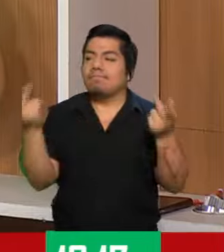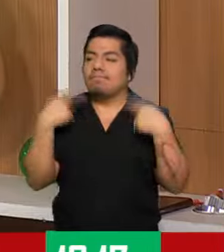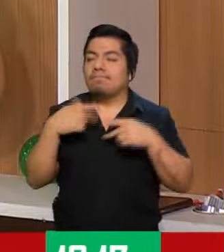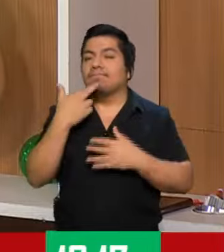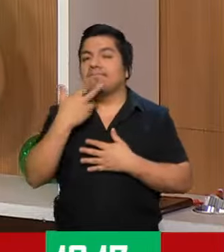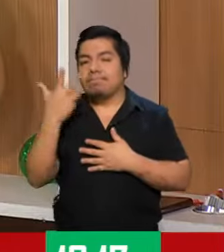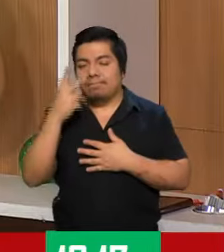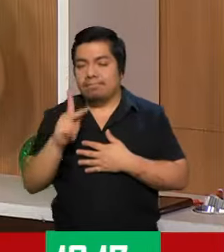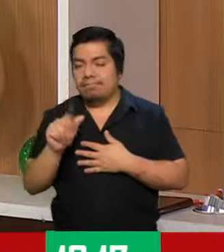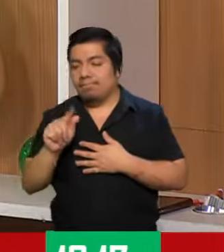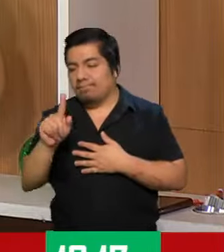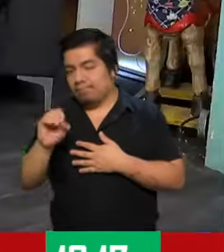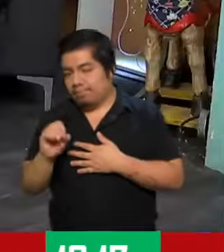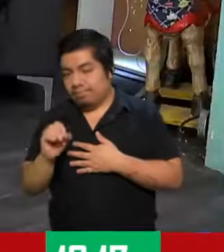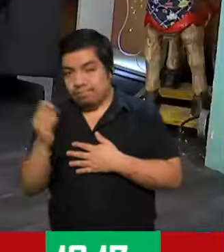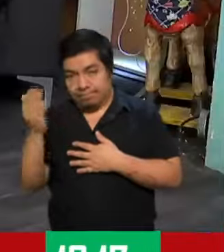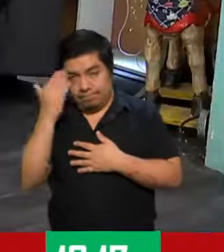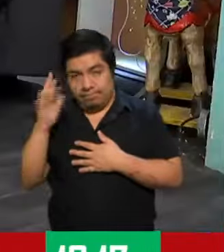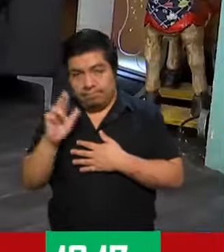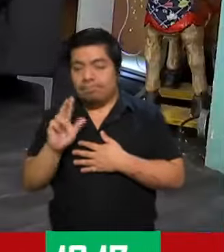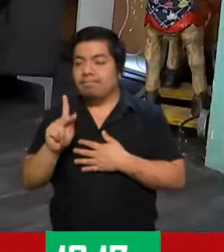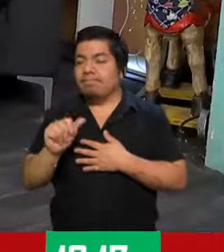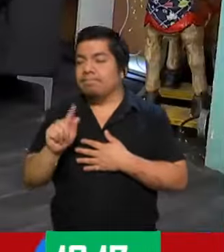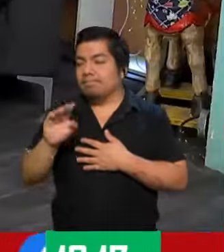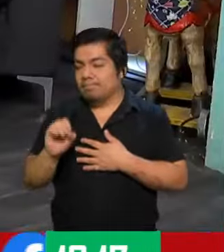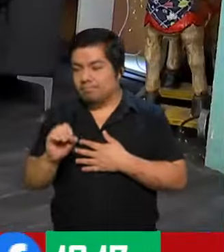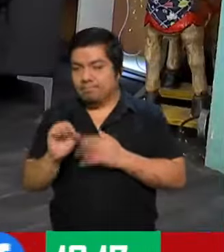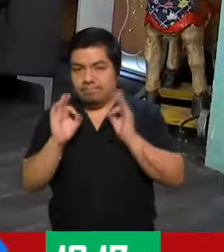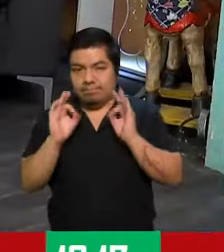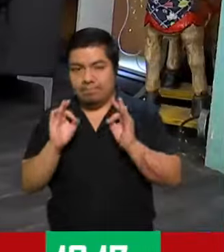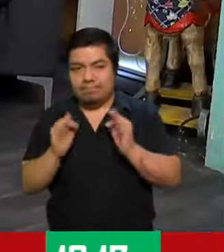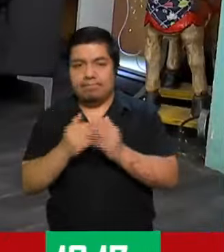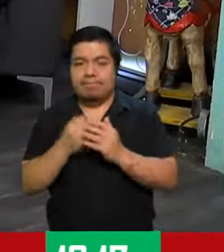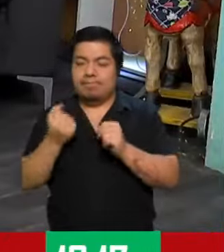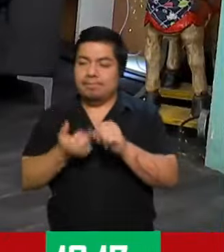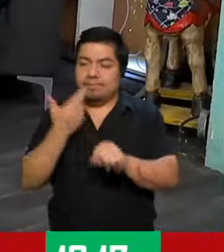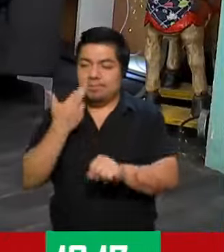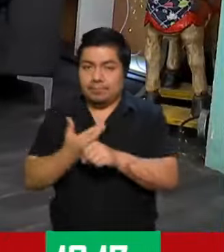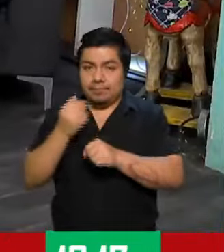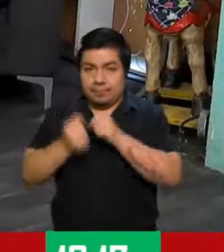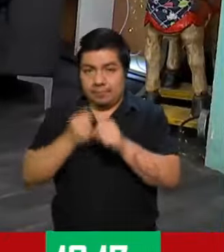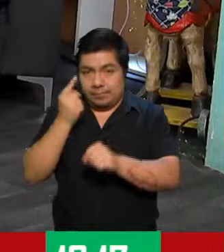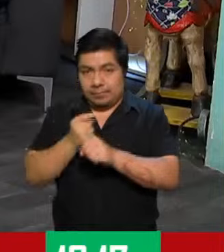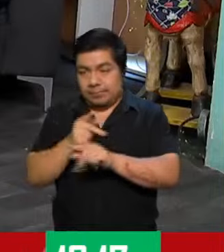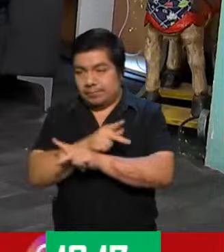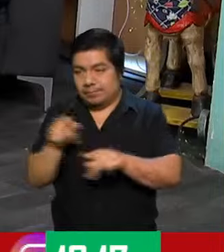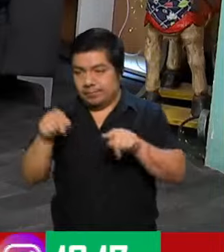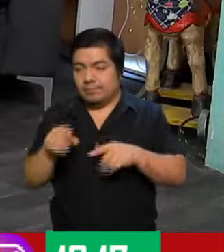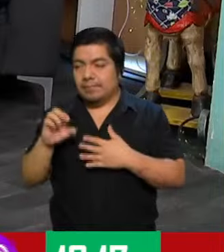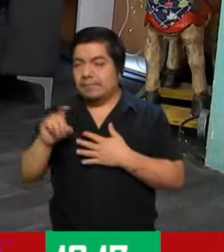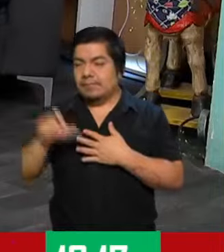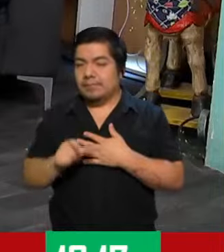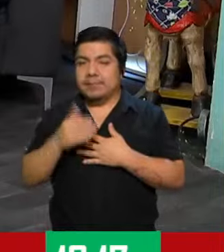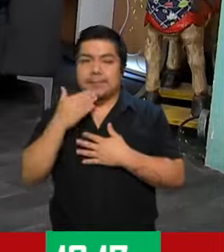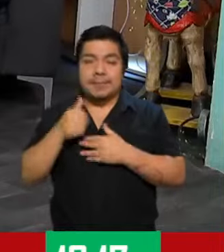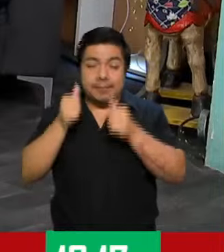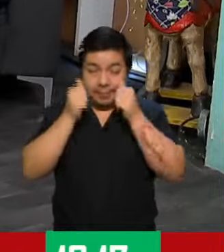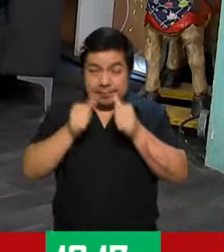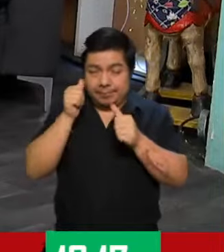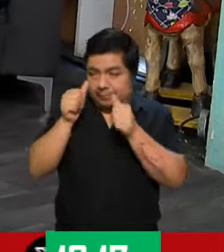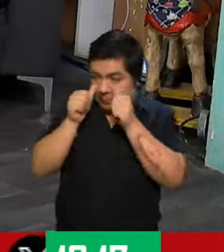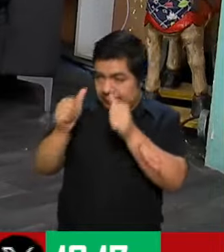gracias, Pablo. El maestro Pablo Vázquez Camacho, que es el mero de la seguridad acá en La Capirucha. Vamos a estar pendiente